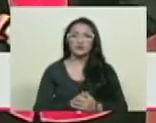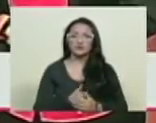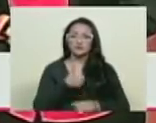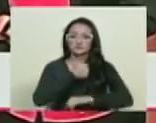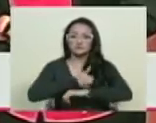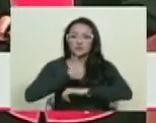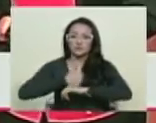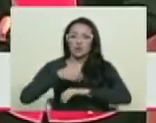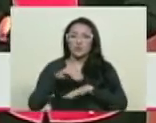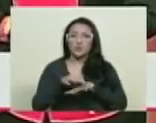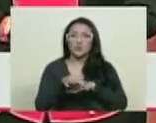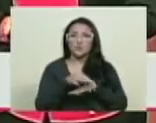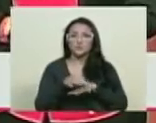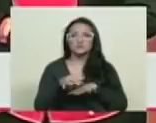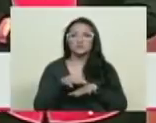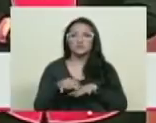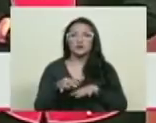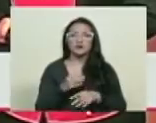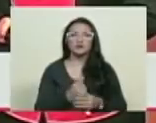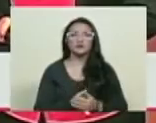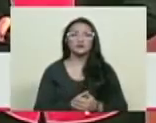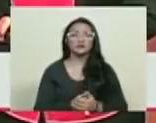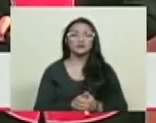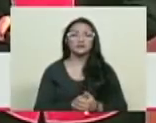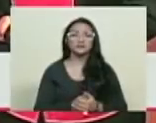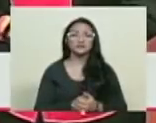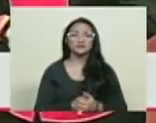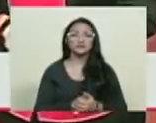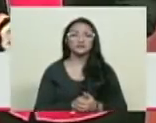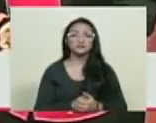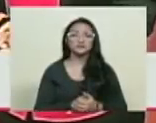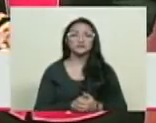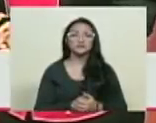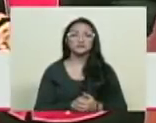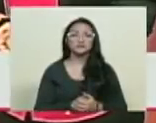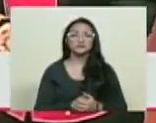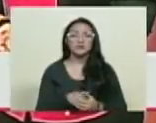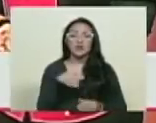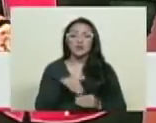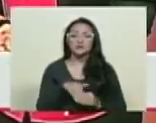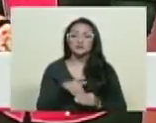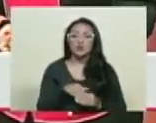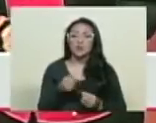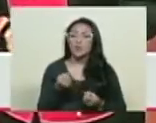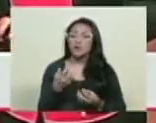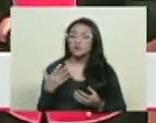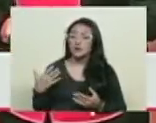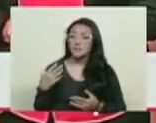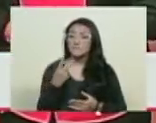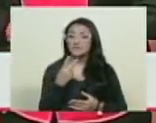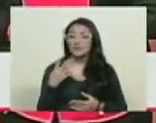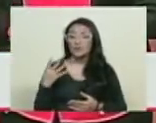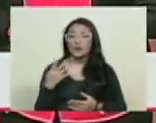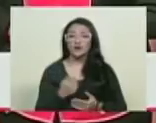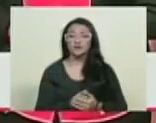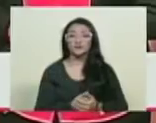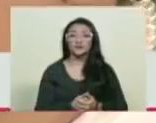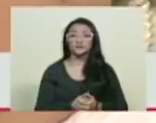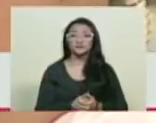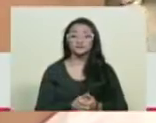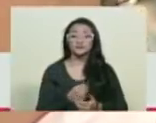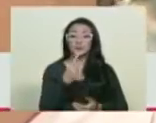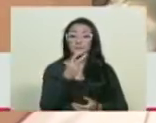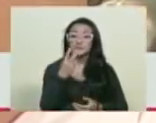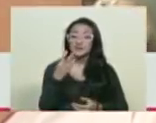autoridades municipales quiere decir la lección número 24 de las 23 elecciones